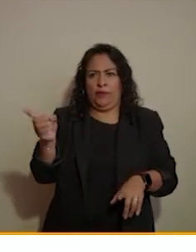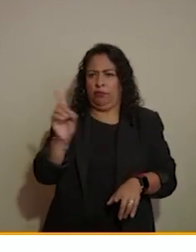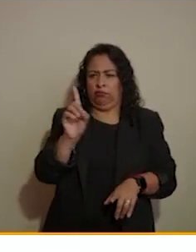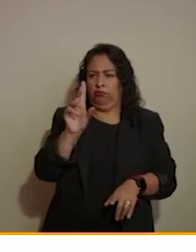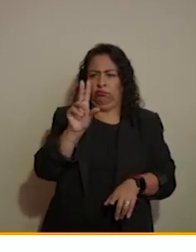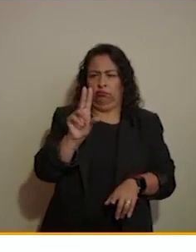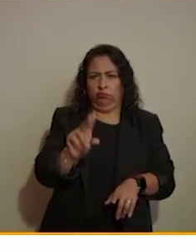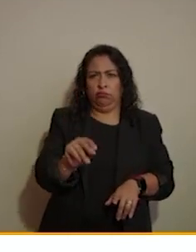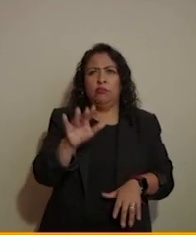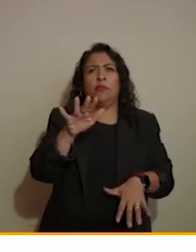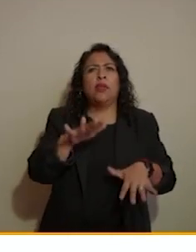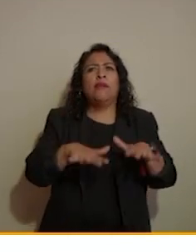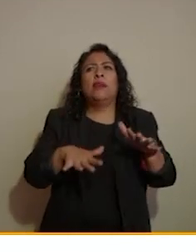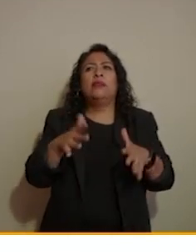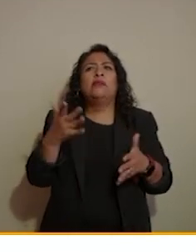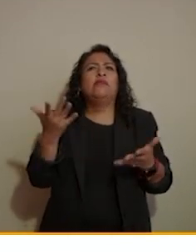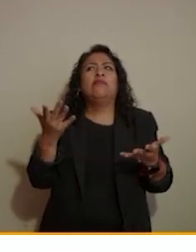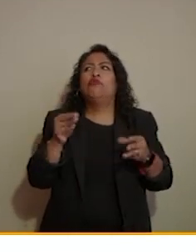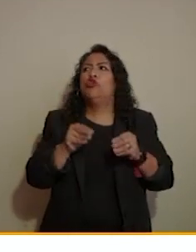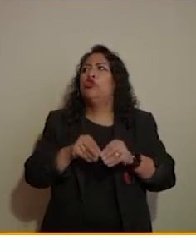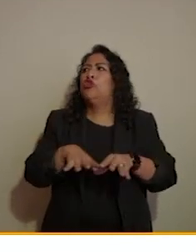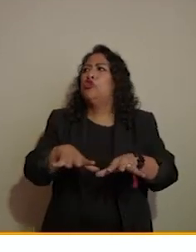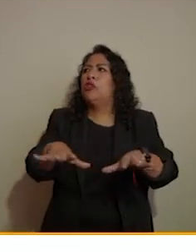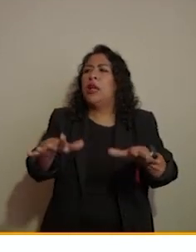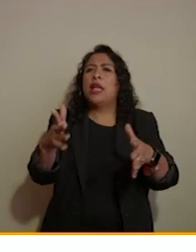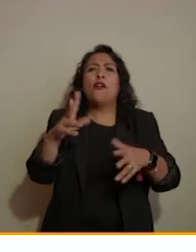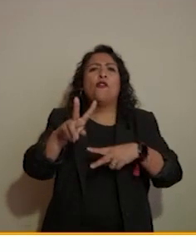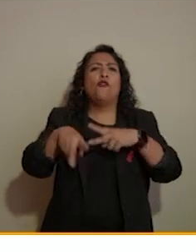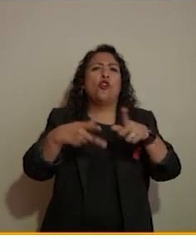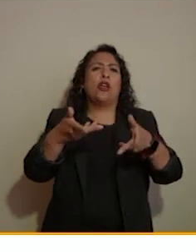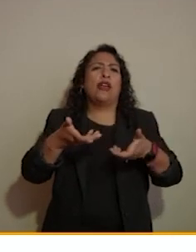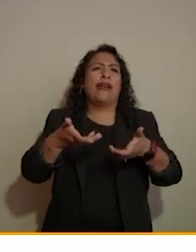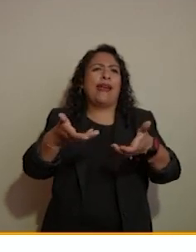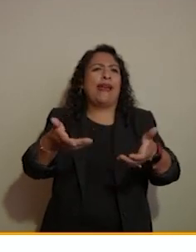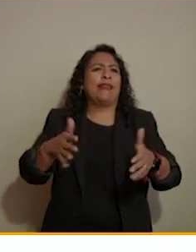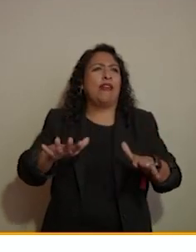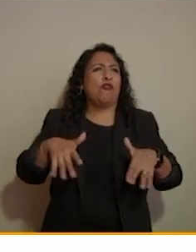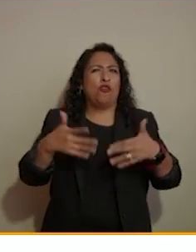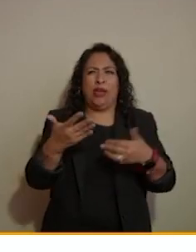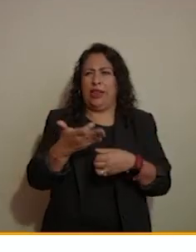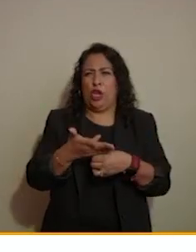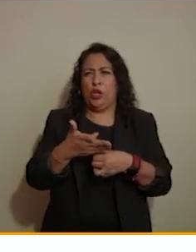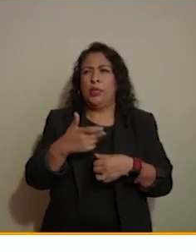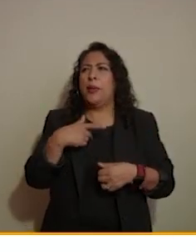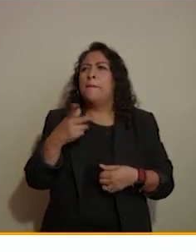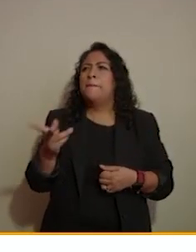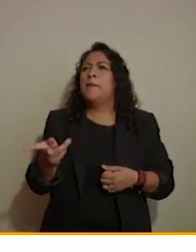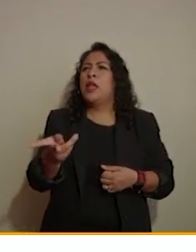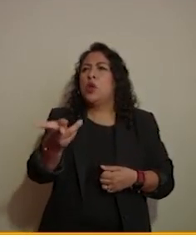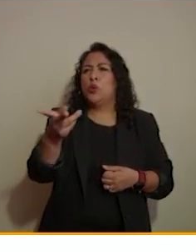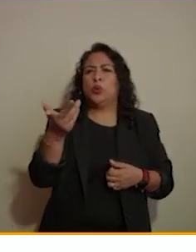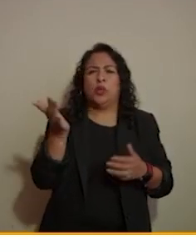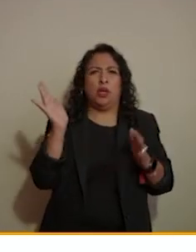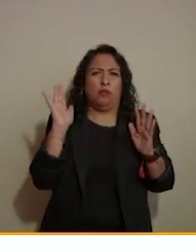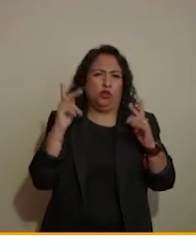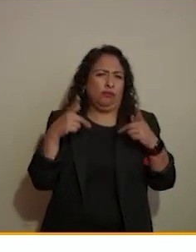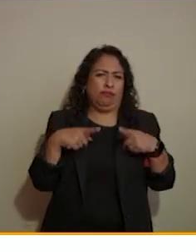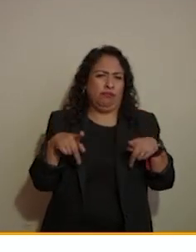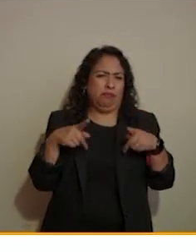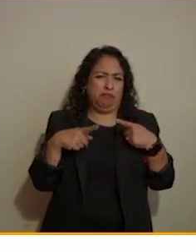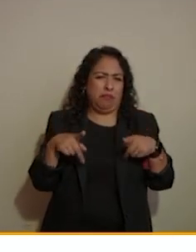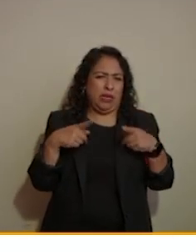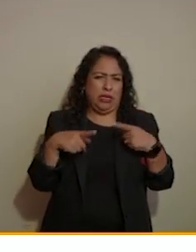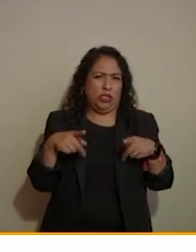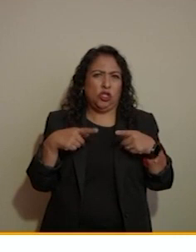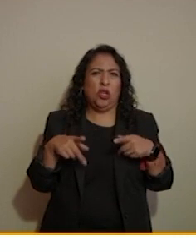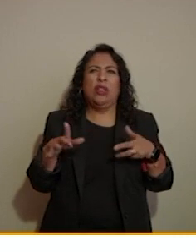obligatoriedad, muchas veces no permea. Si vamos en la calle ahorita y les preguntamos a ciudadanos